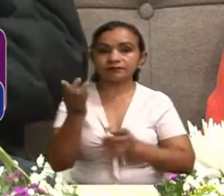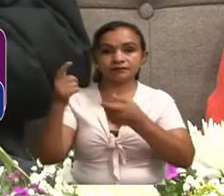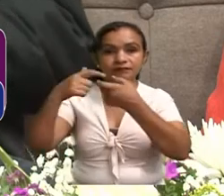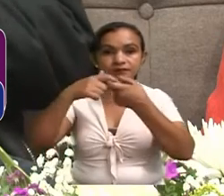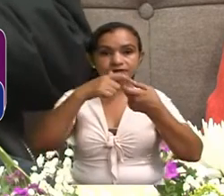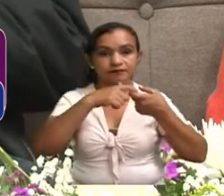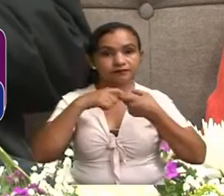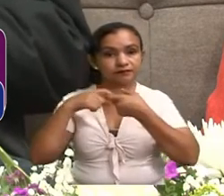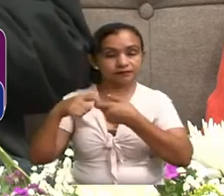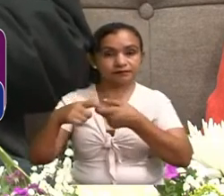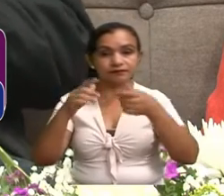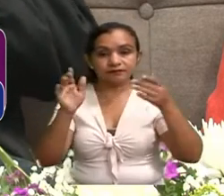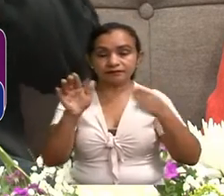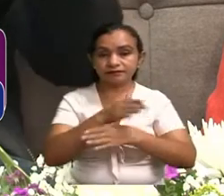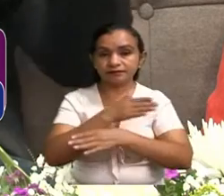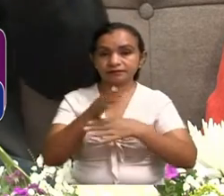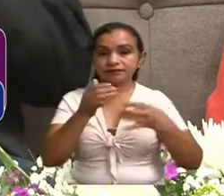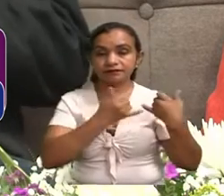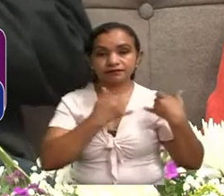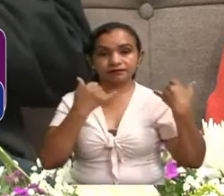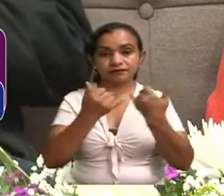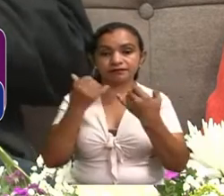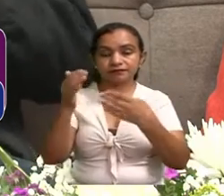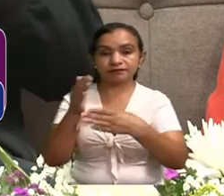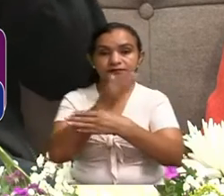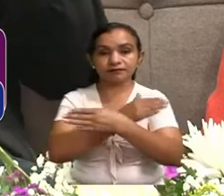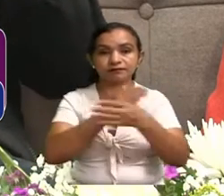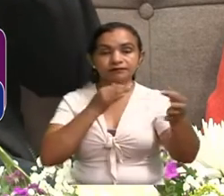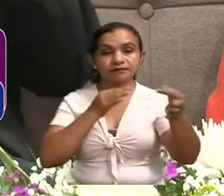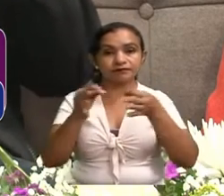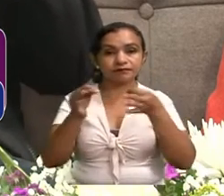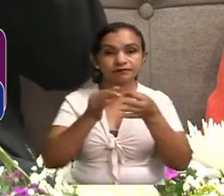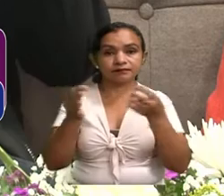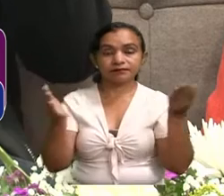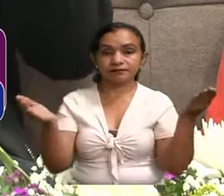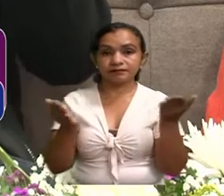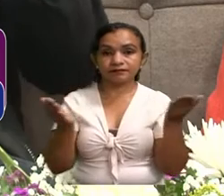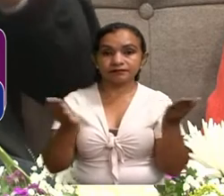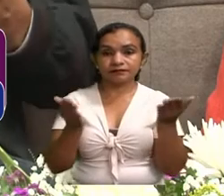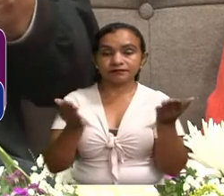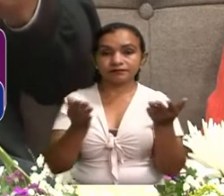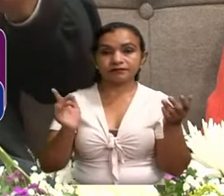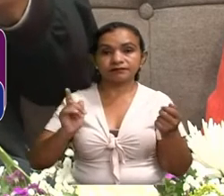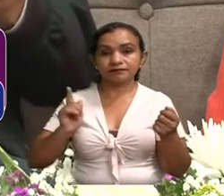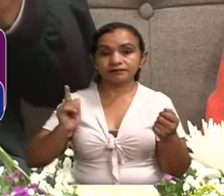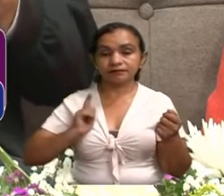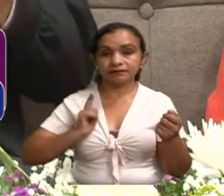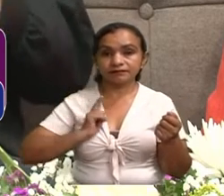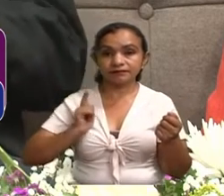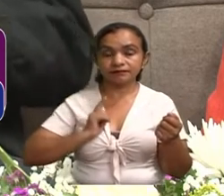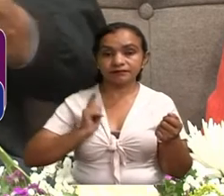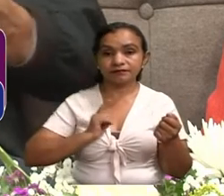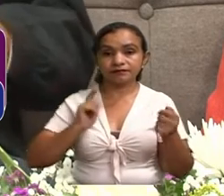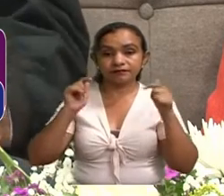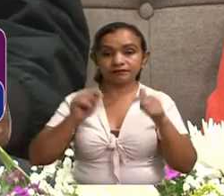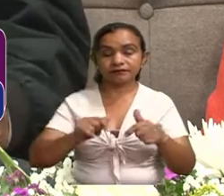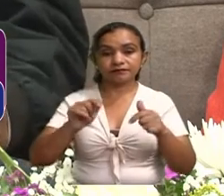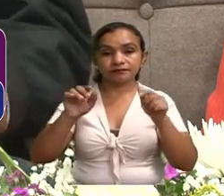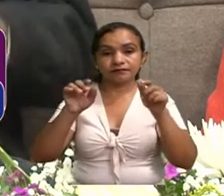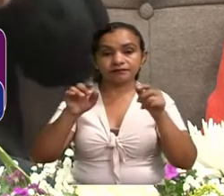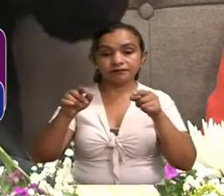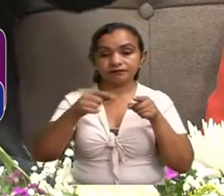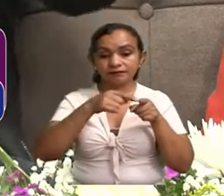entre las diferentes instituciones que te mencionaba, entonces estas tienen presencia a nivel